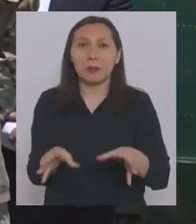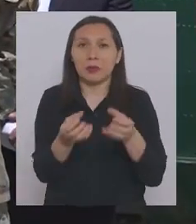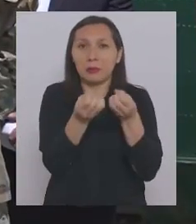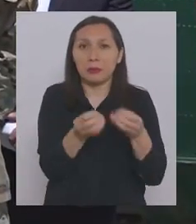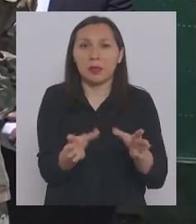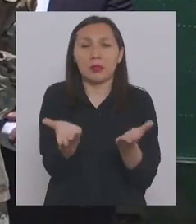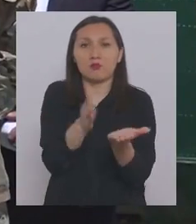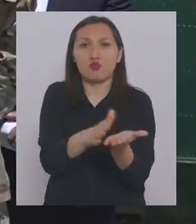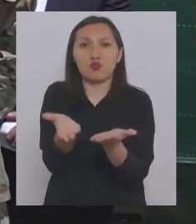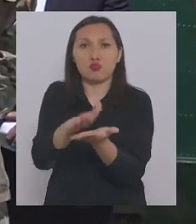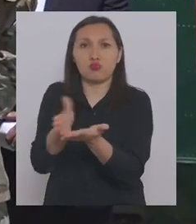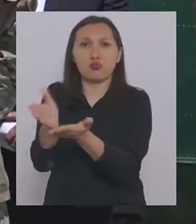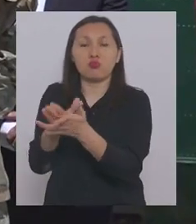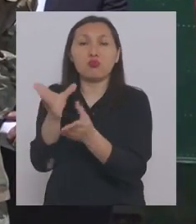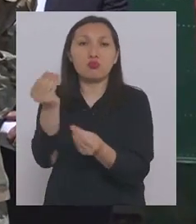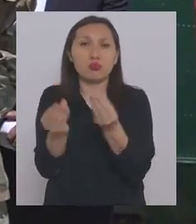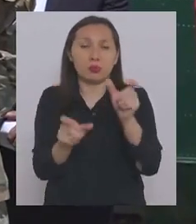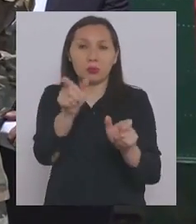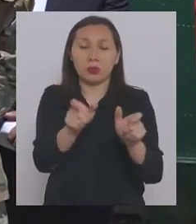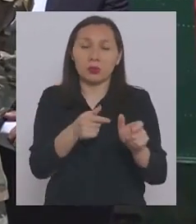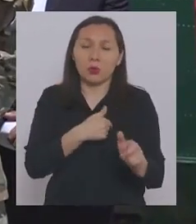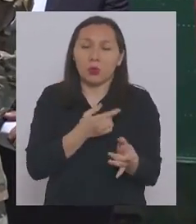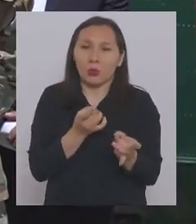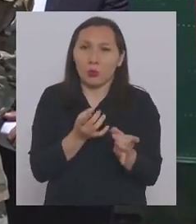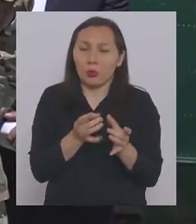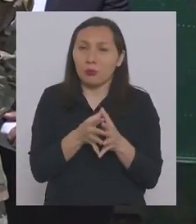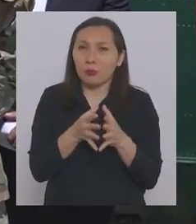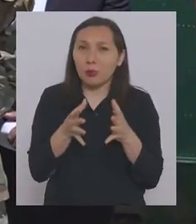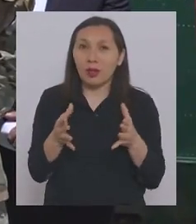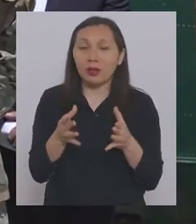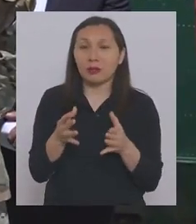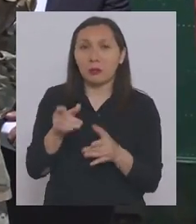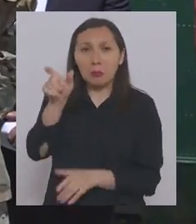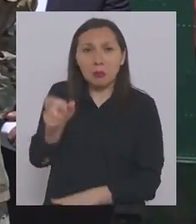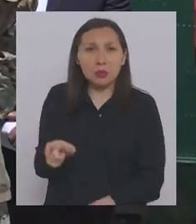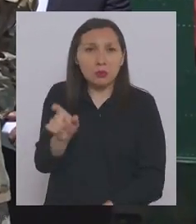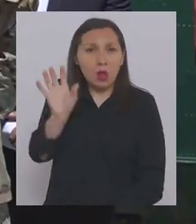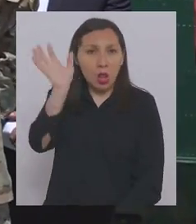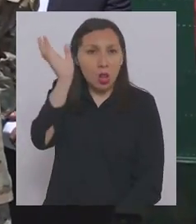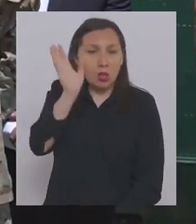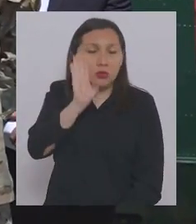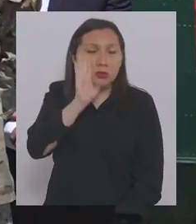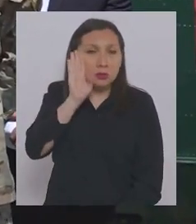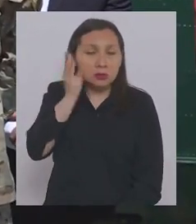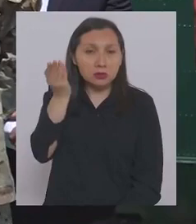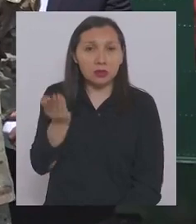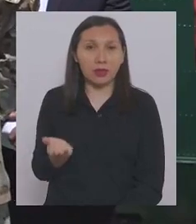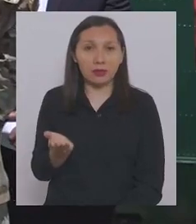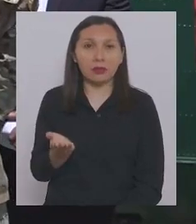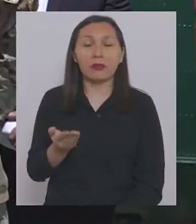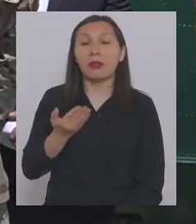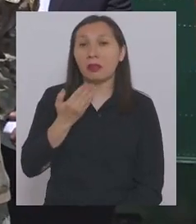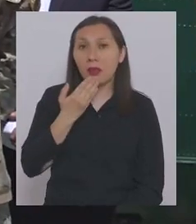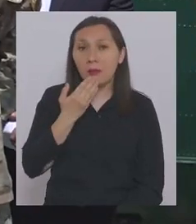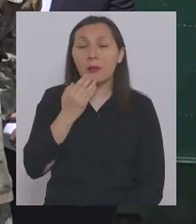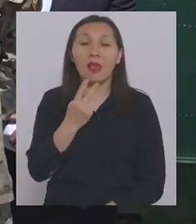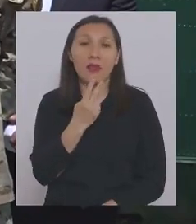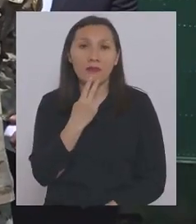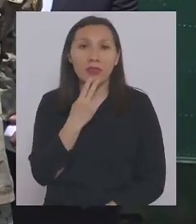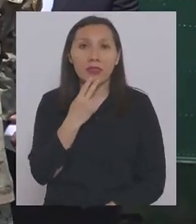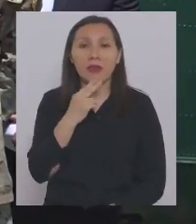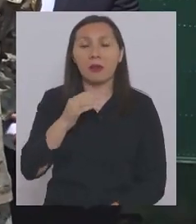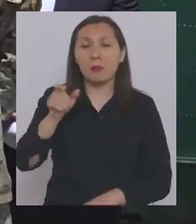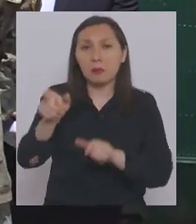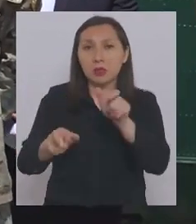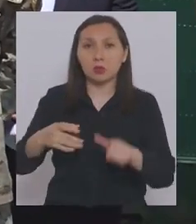vidas humanas, que es lo más doloroso, vidas inocentes, incluyendo la vida de